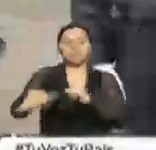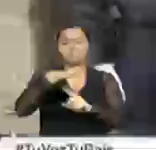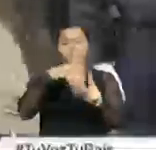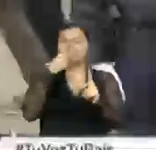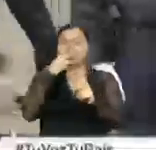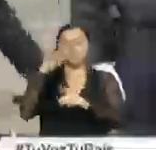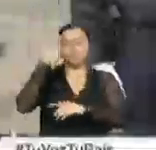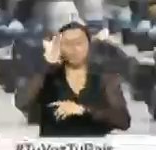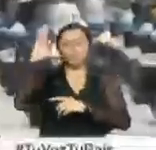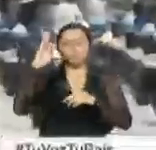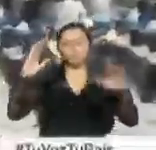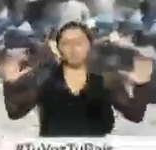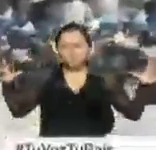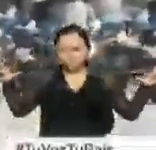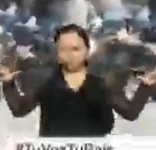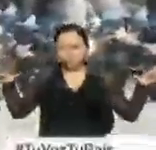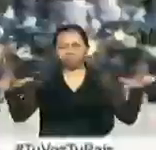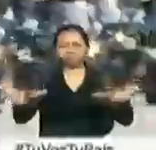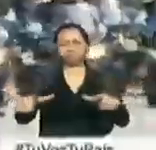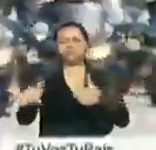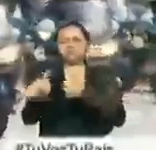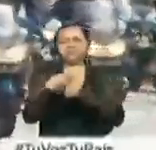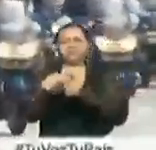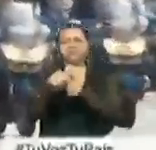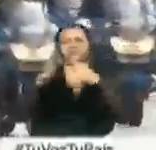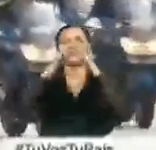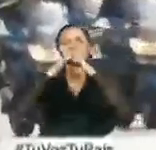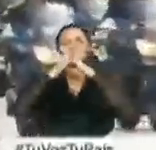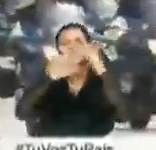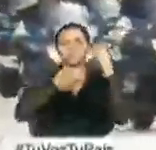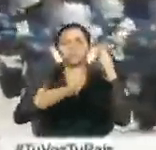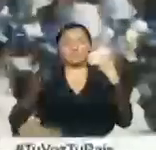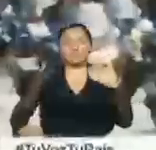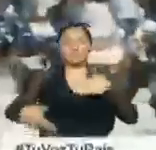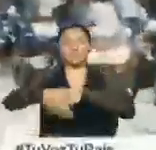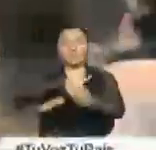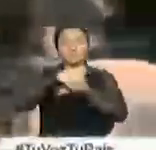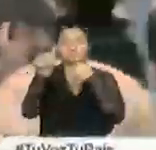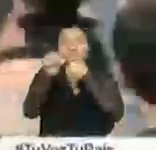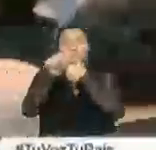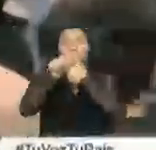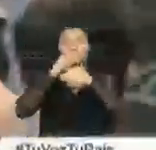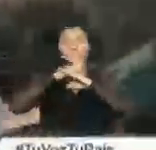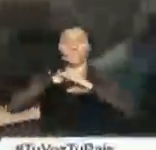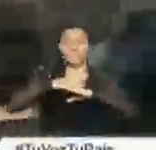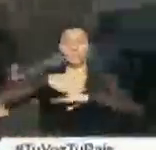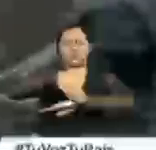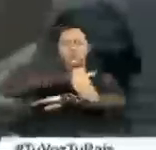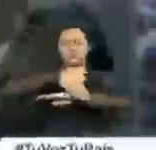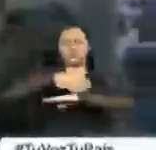fueron desplegados para la ocasión cerca del Palacio Presidencial y las calles aledañas estaban bloqueadas.